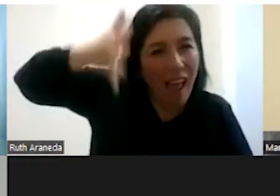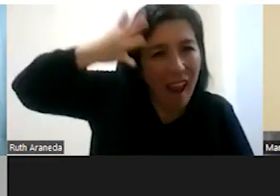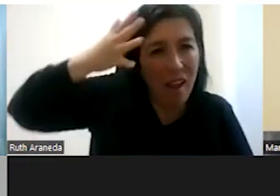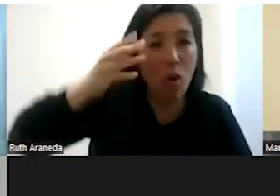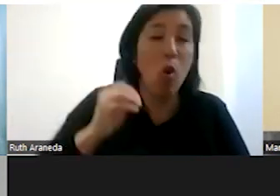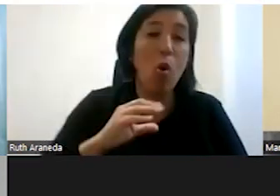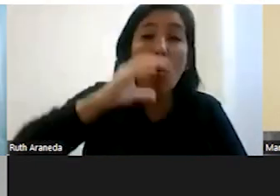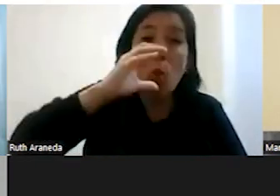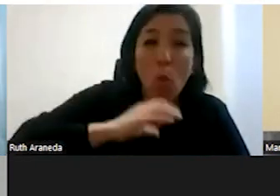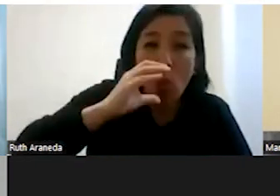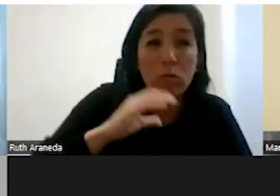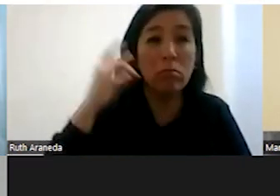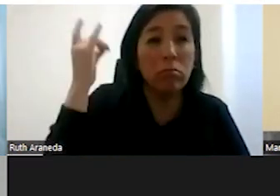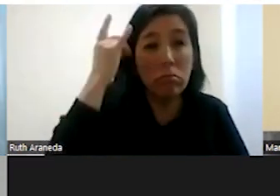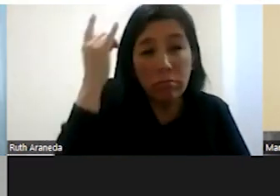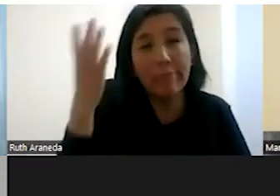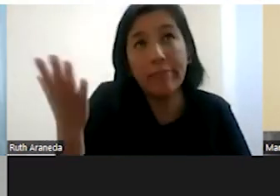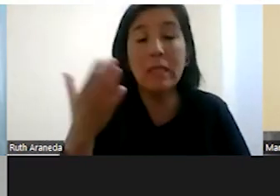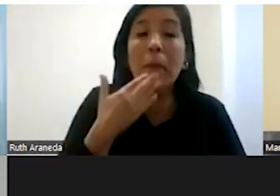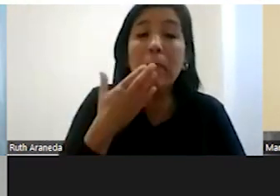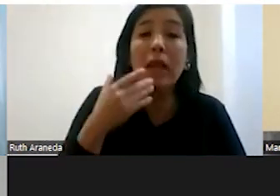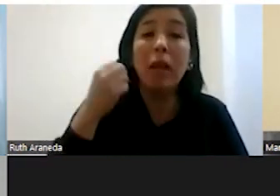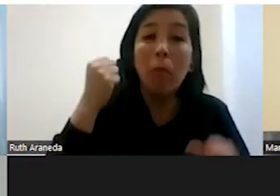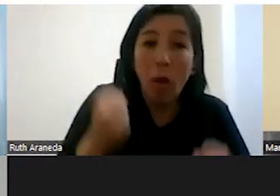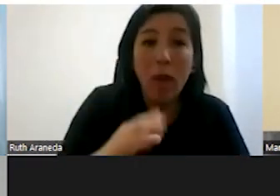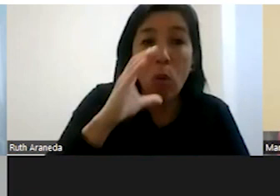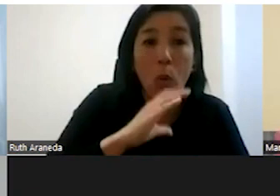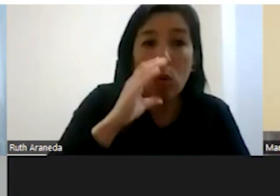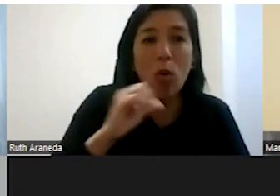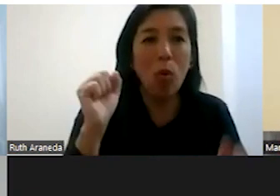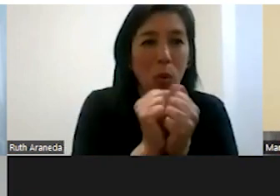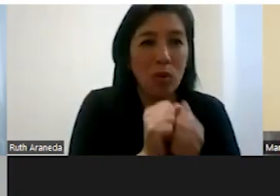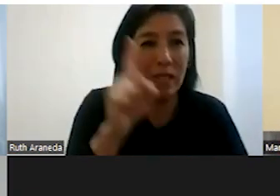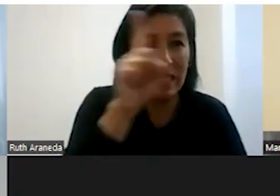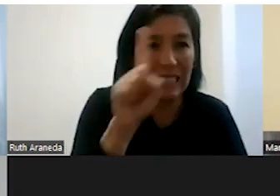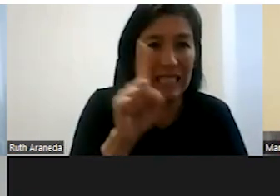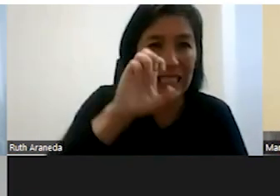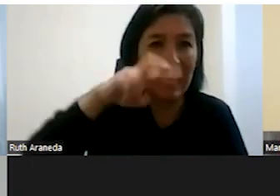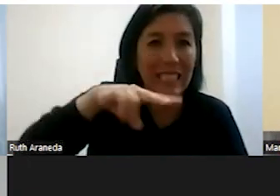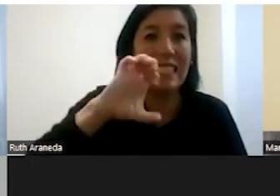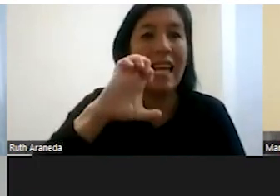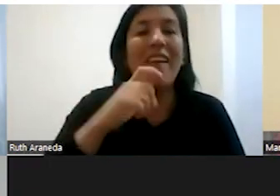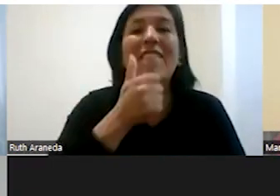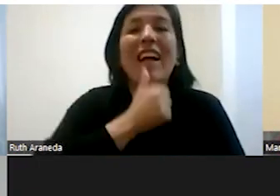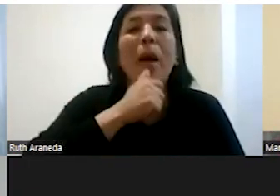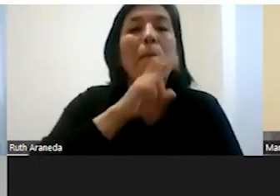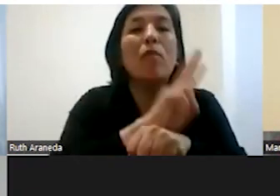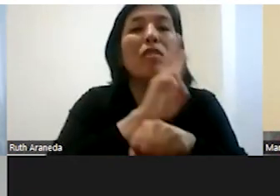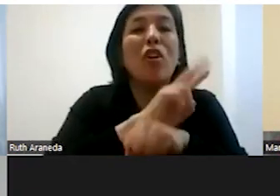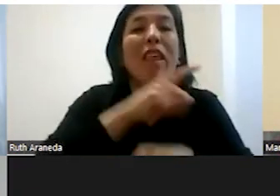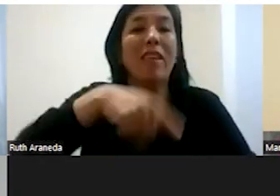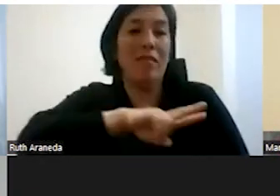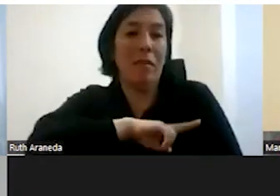nivel universitario, pero puede ser también cursos que hicimos alguna vez con apoyo CENSE, por ejemplo, para profesores de la Quinta Región. O